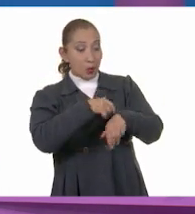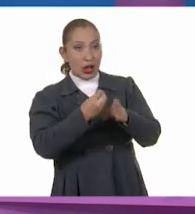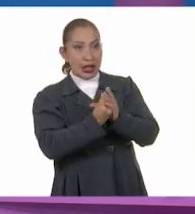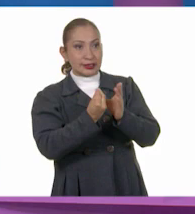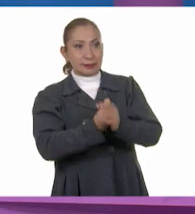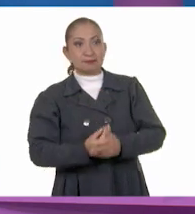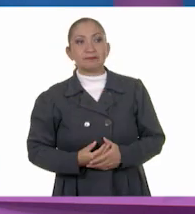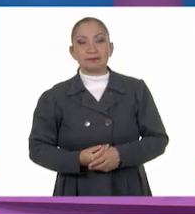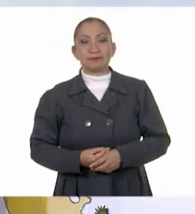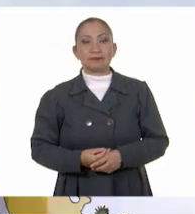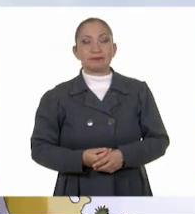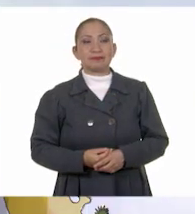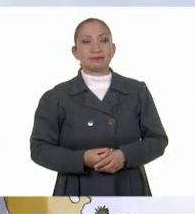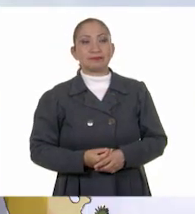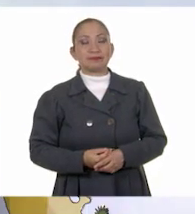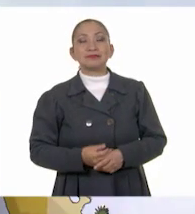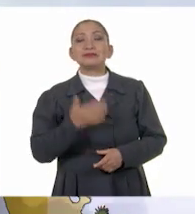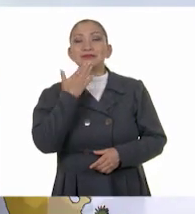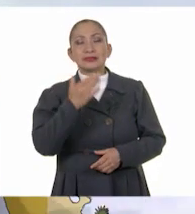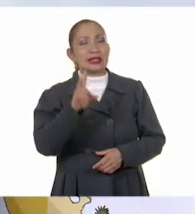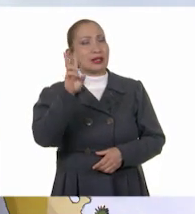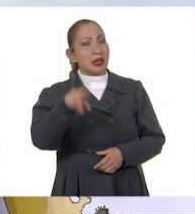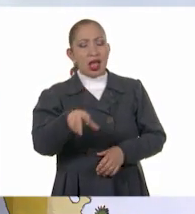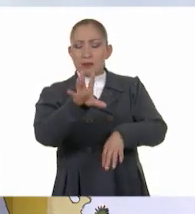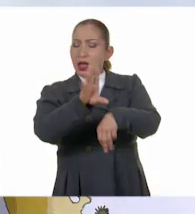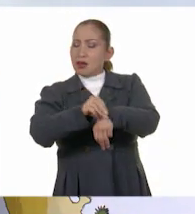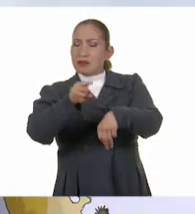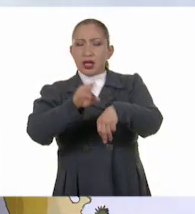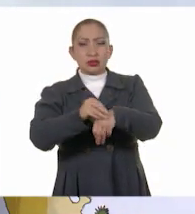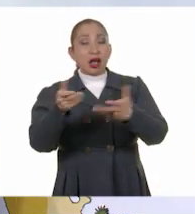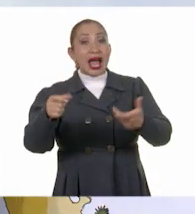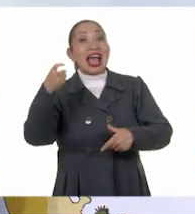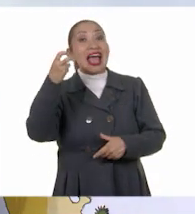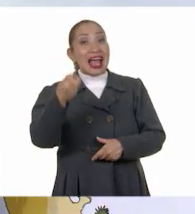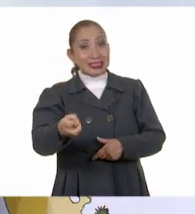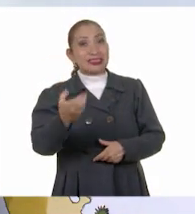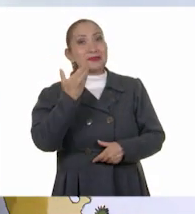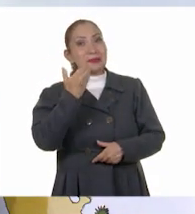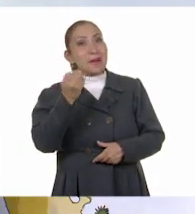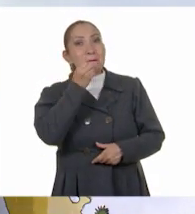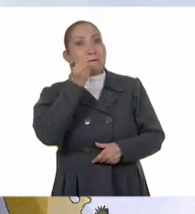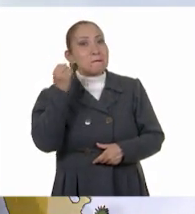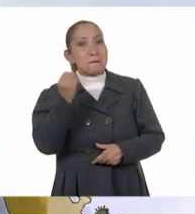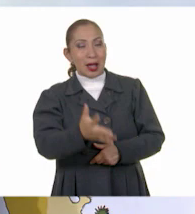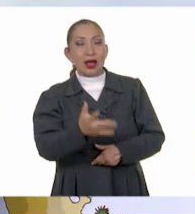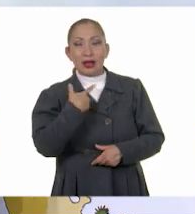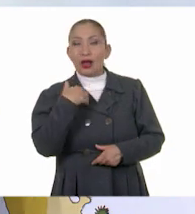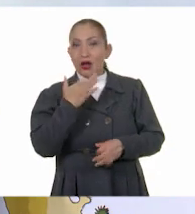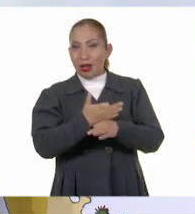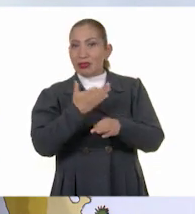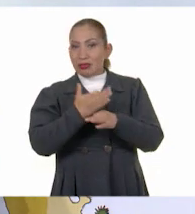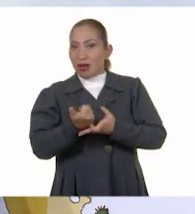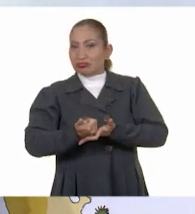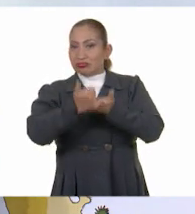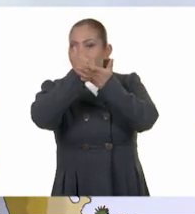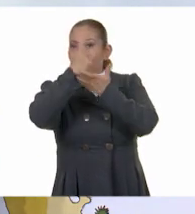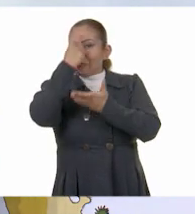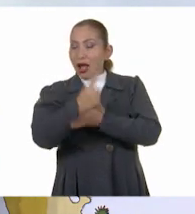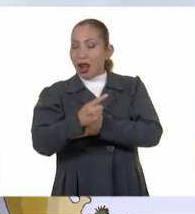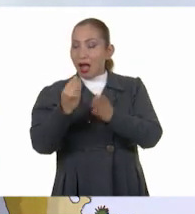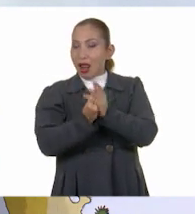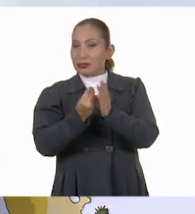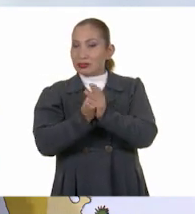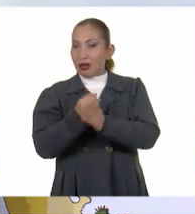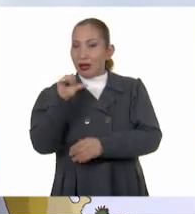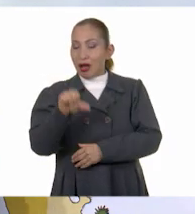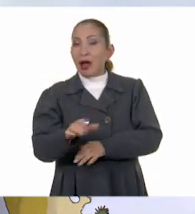clase. Tienen todo el permiso. De hecho, eso está muy bien y de hecho nos va a servir mucho para nuestra sesión